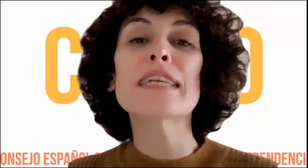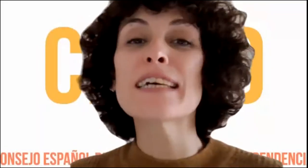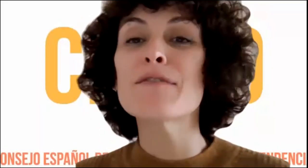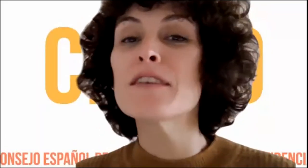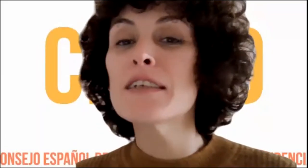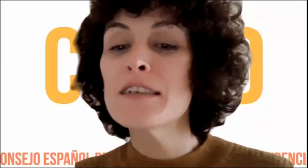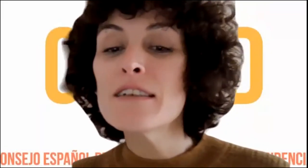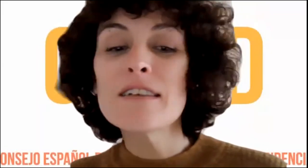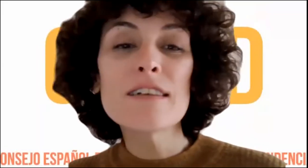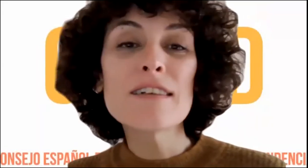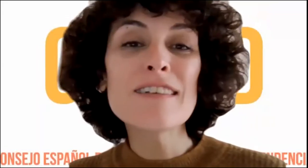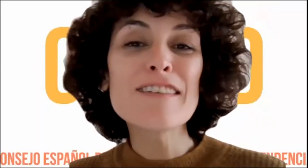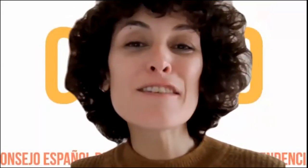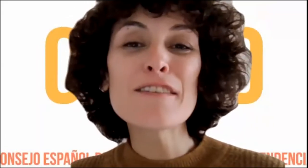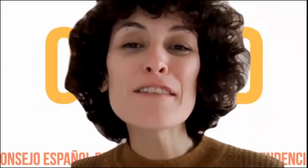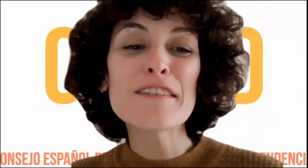Berta.